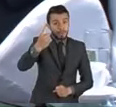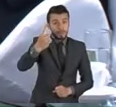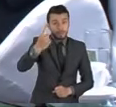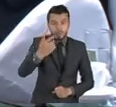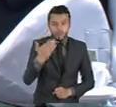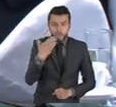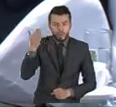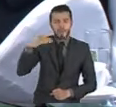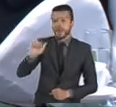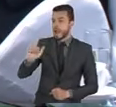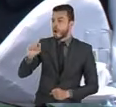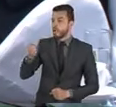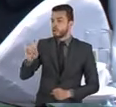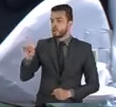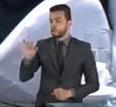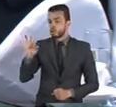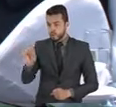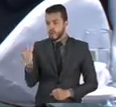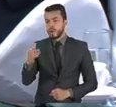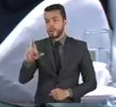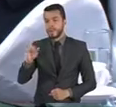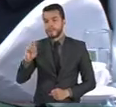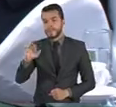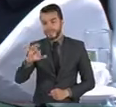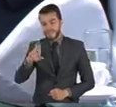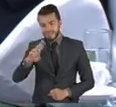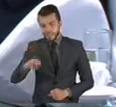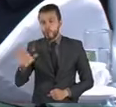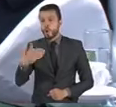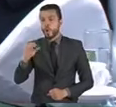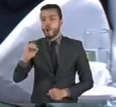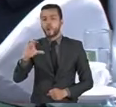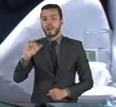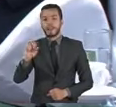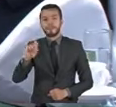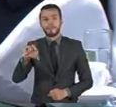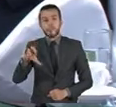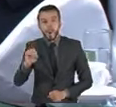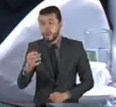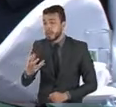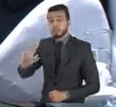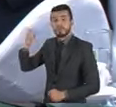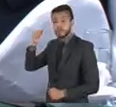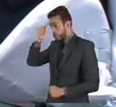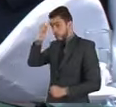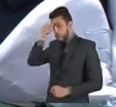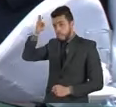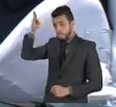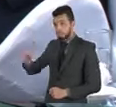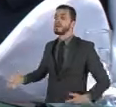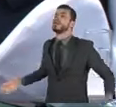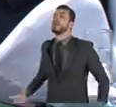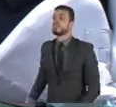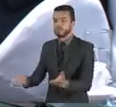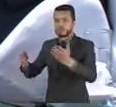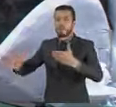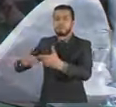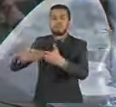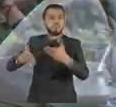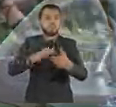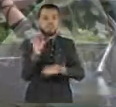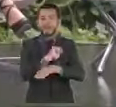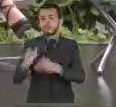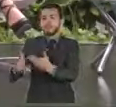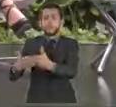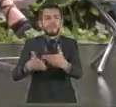Desde Augusto Ramírez Ocampo hace más de 40 años en crear la ciclovía. En cerrar vías los domingos para que fuera un espacio recreativo de toda la